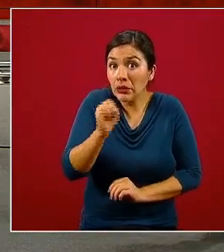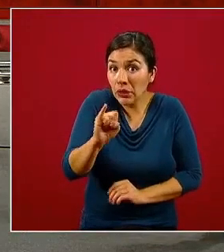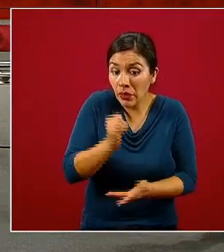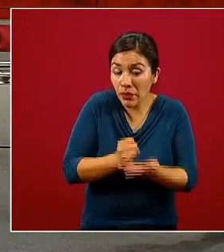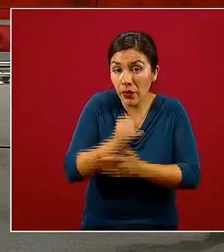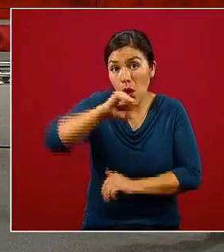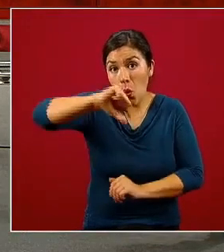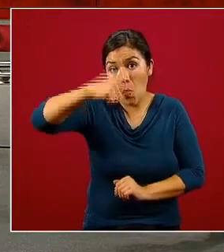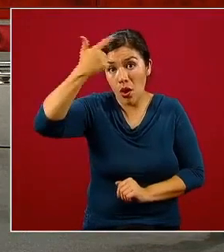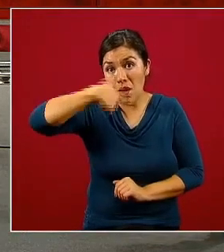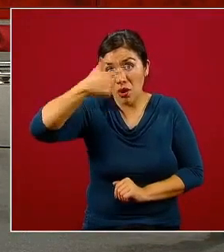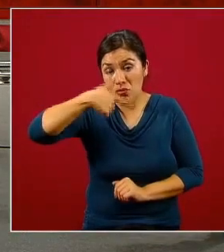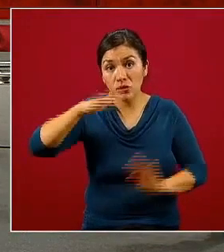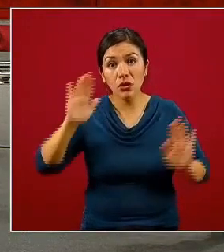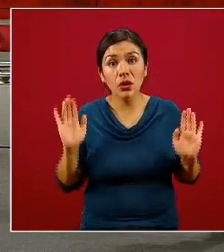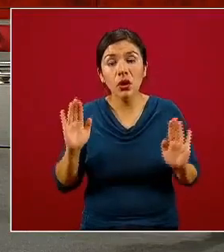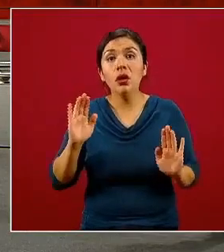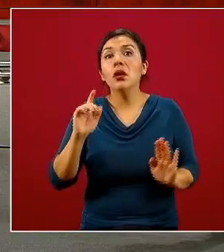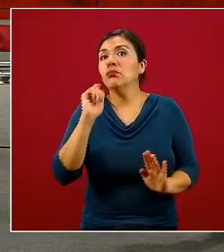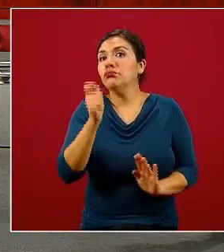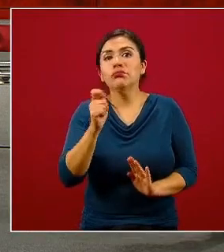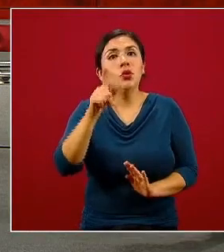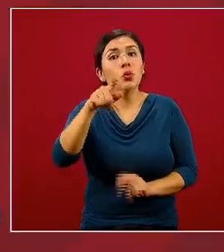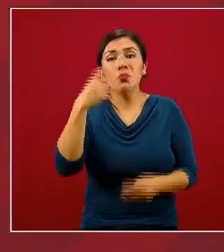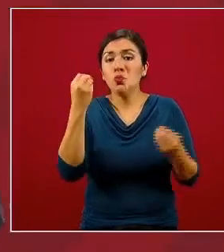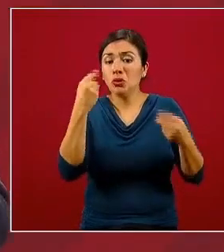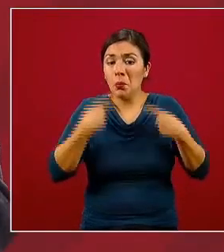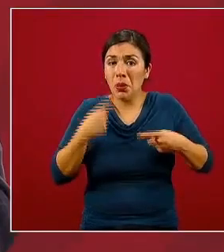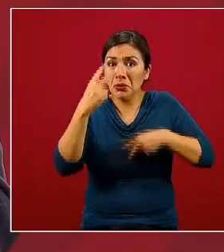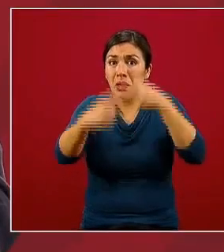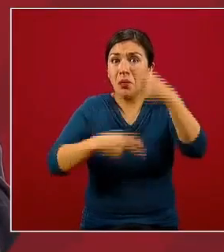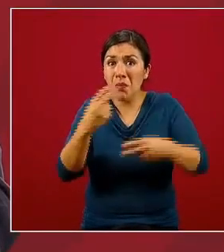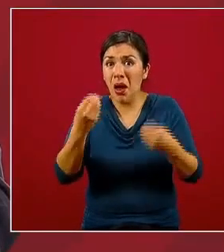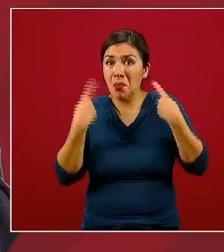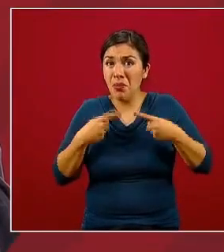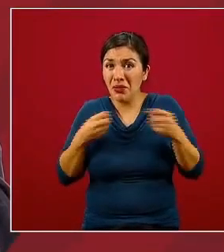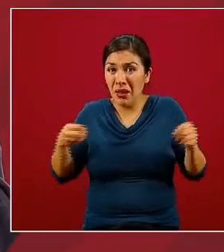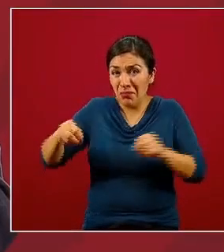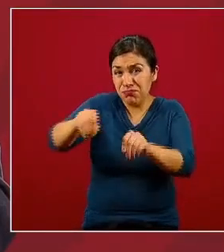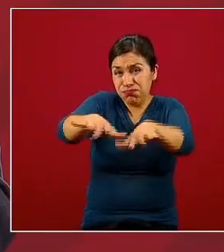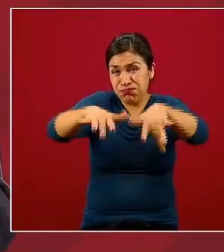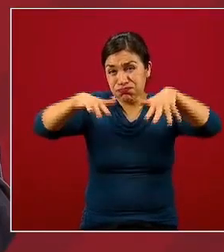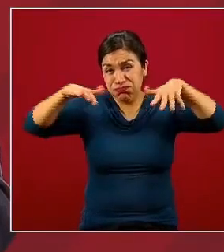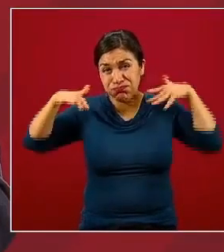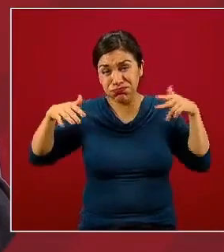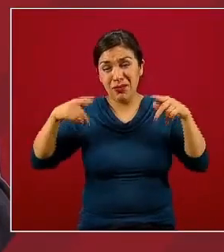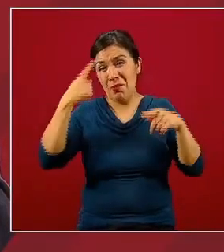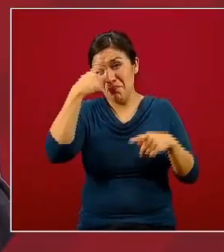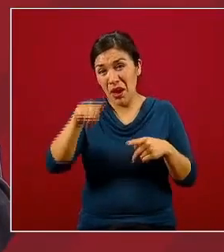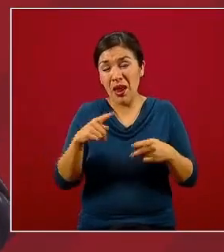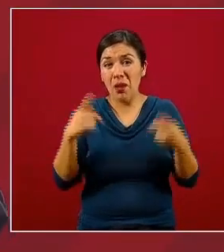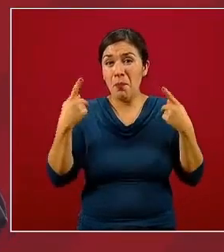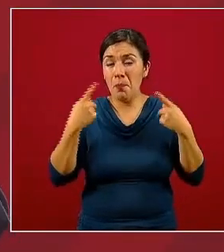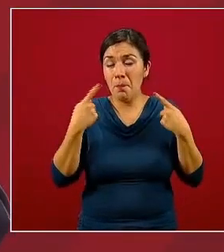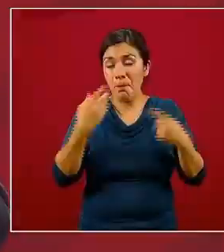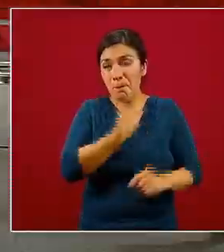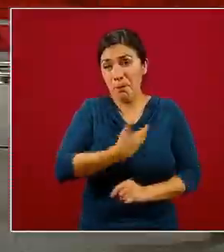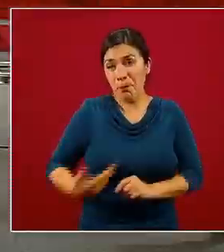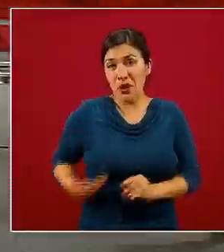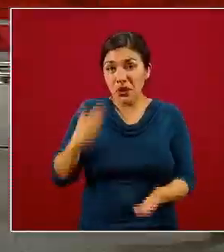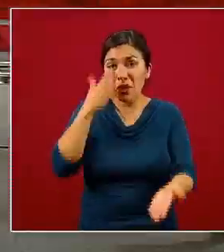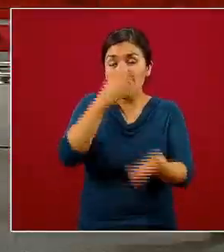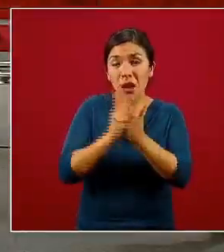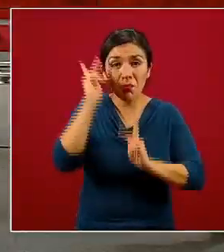por la noche, no acudan a concentrarse a las actividades de